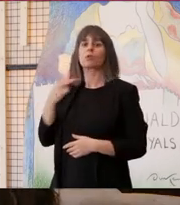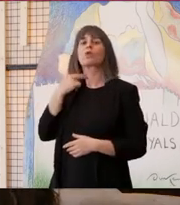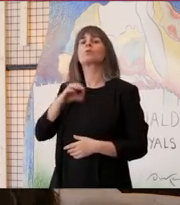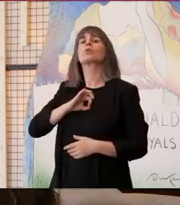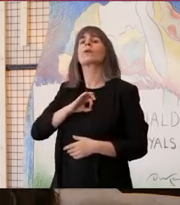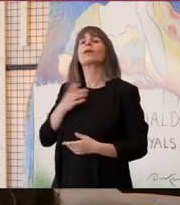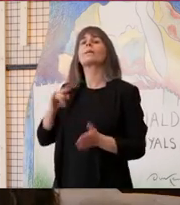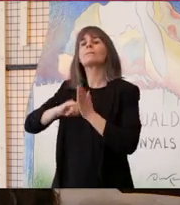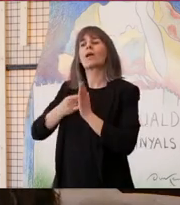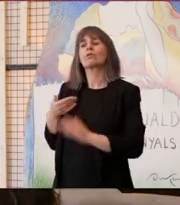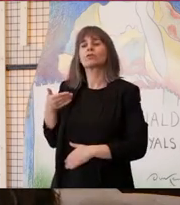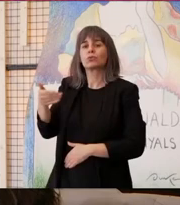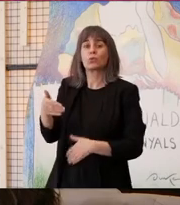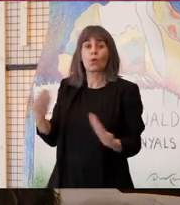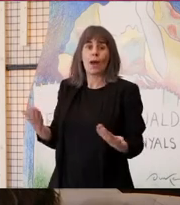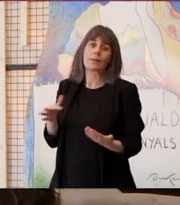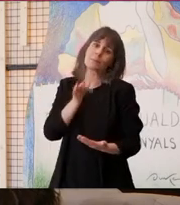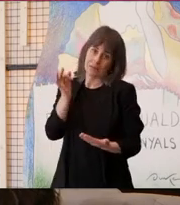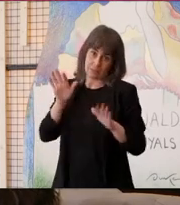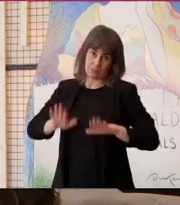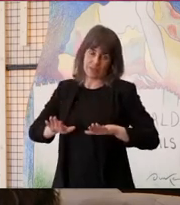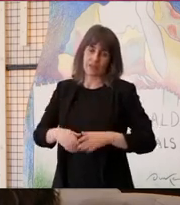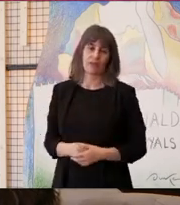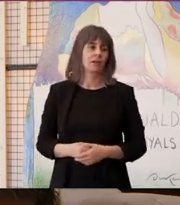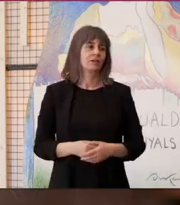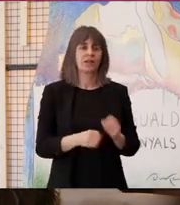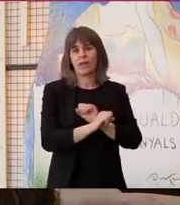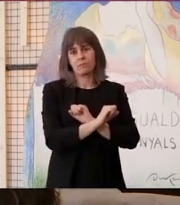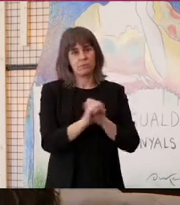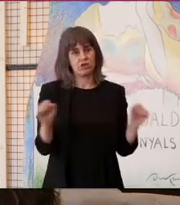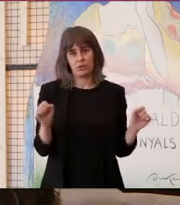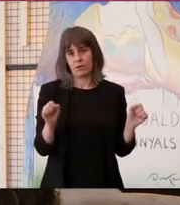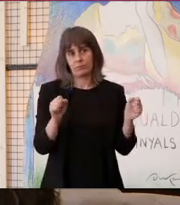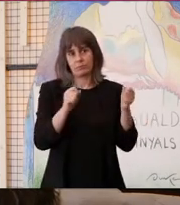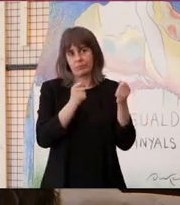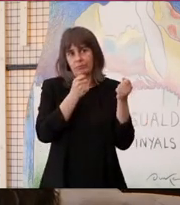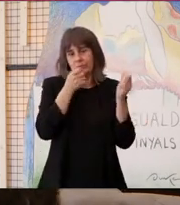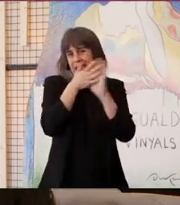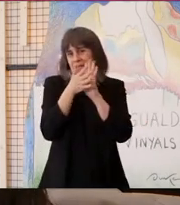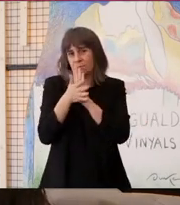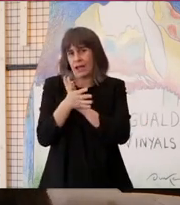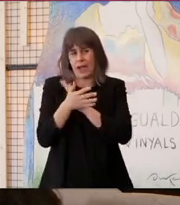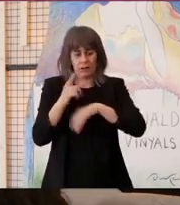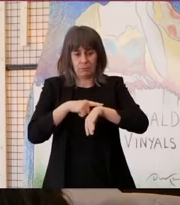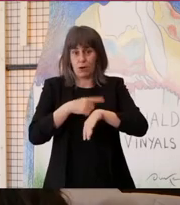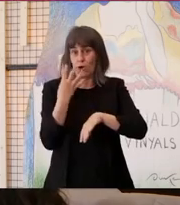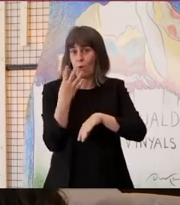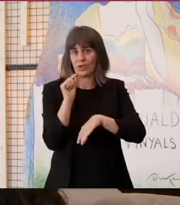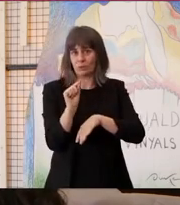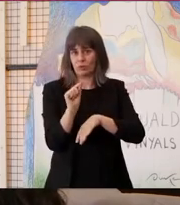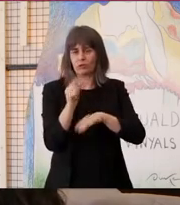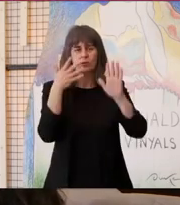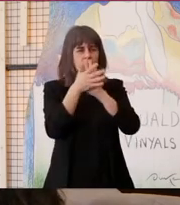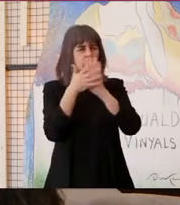planes de futuro y de presente es imposible no contar En 4 minutos todas